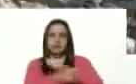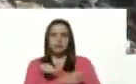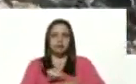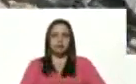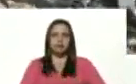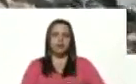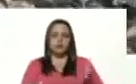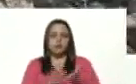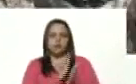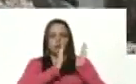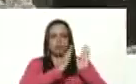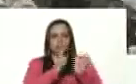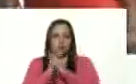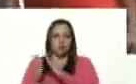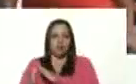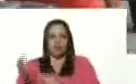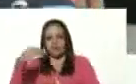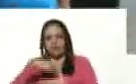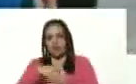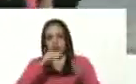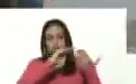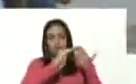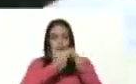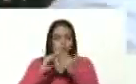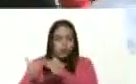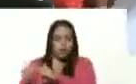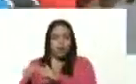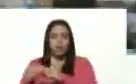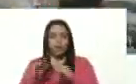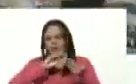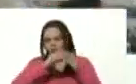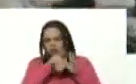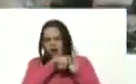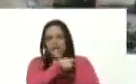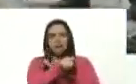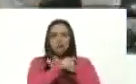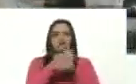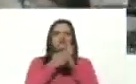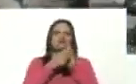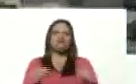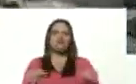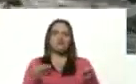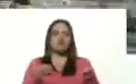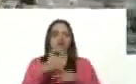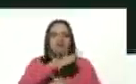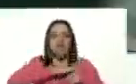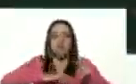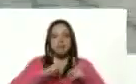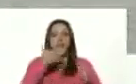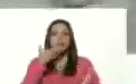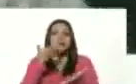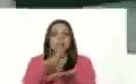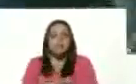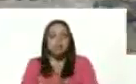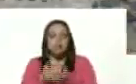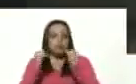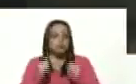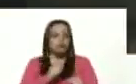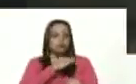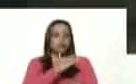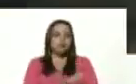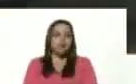lo estructural, desde nuestro barrio, desde nuestras comunidades, todo ese hábitat que usted ha pedido,